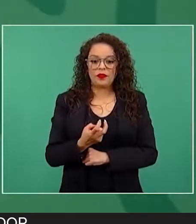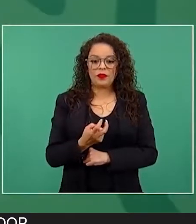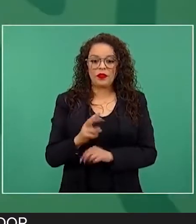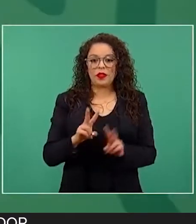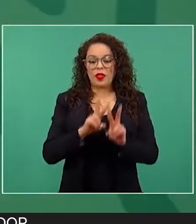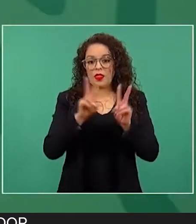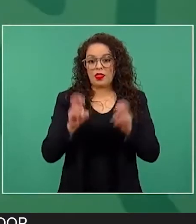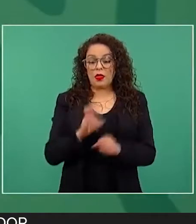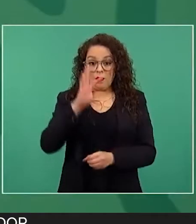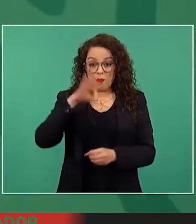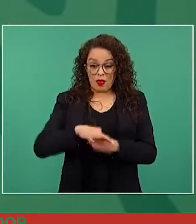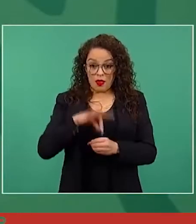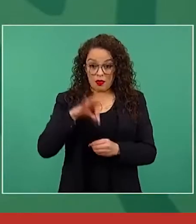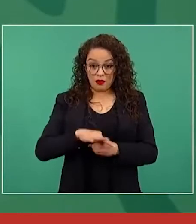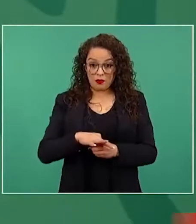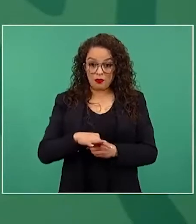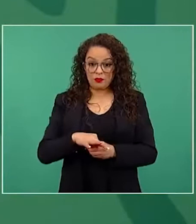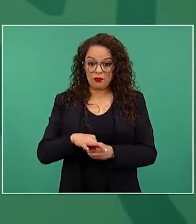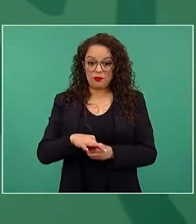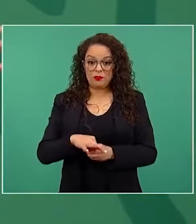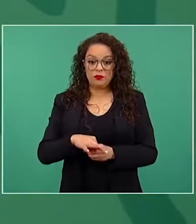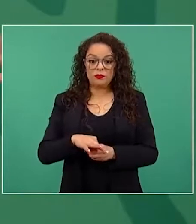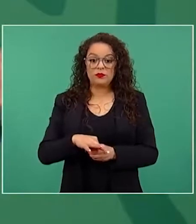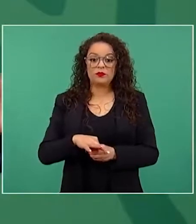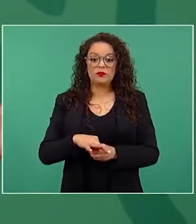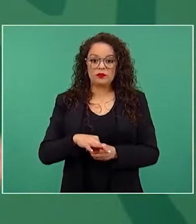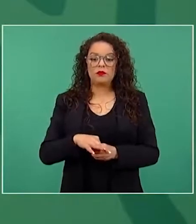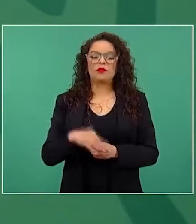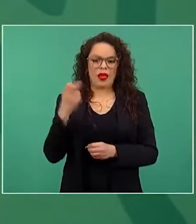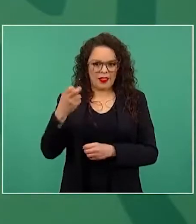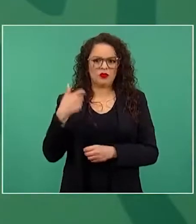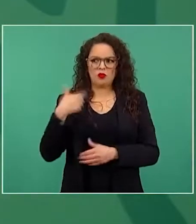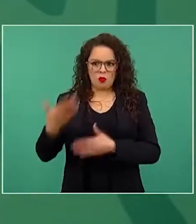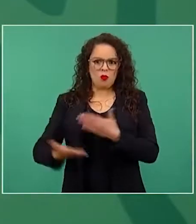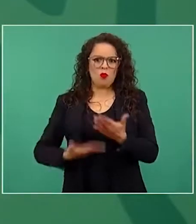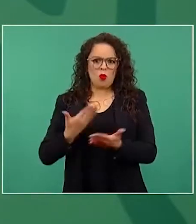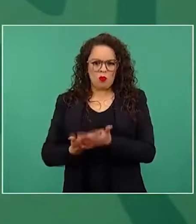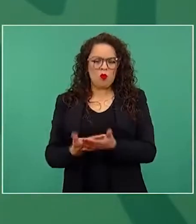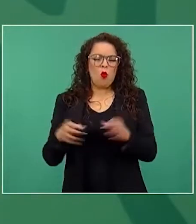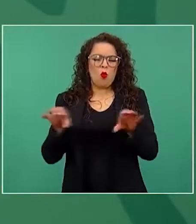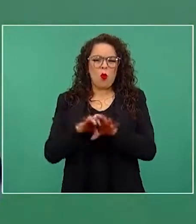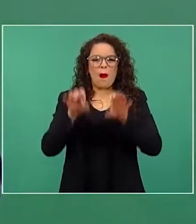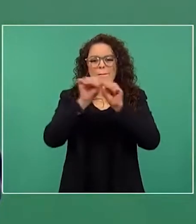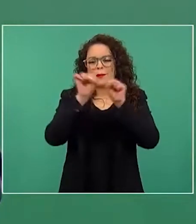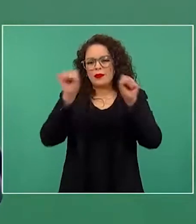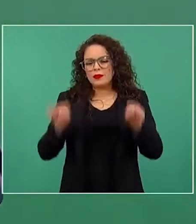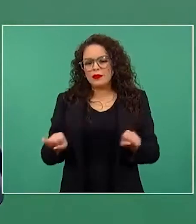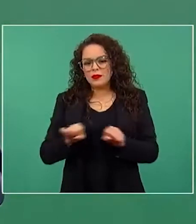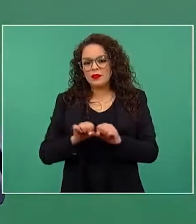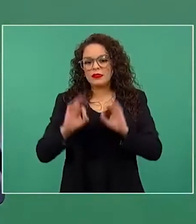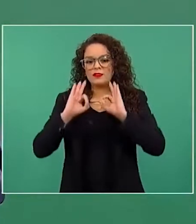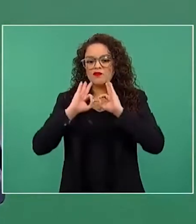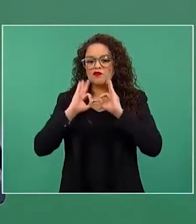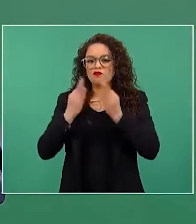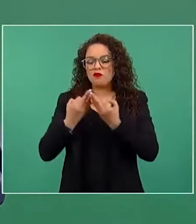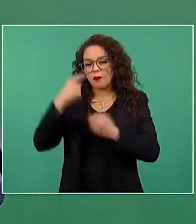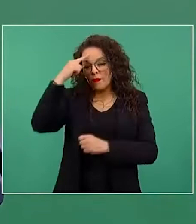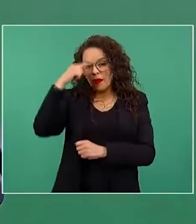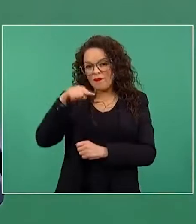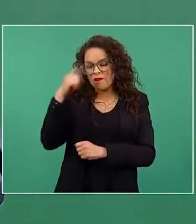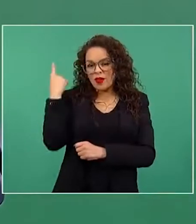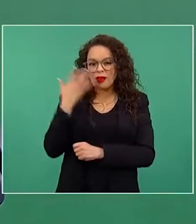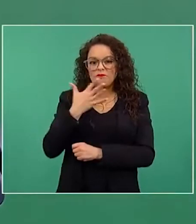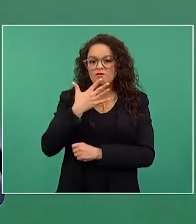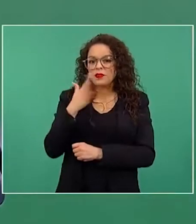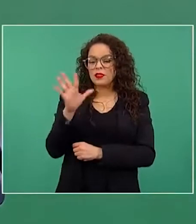reforma electoral propondrá un sistema sencillo para que la mayoría de los mexicanos en Estados Unidos puedan participar en la consulta de revocación de